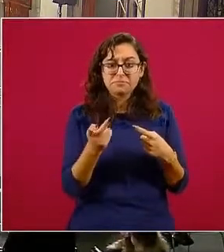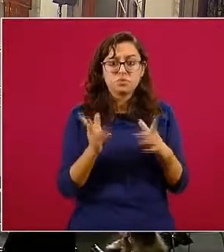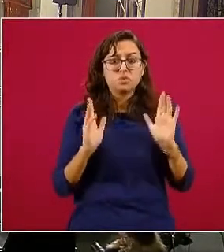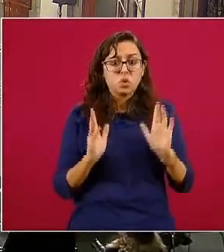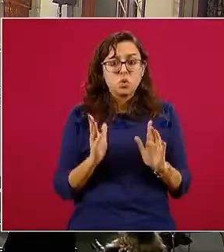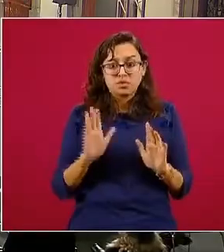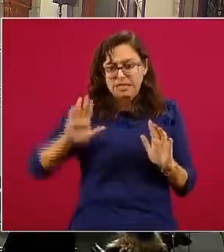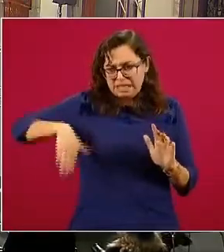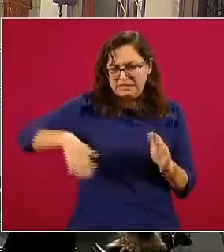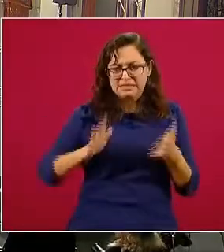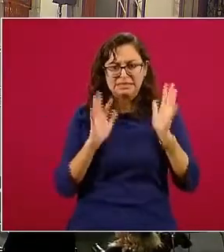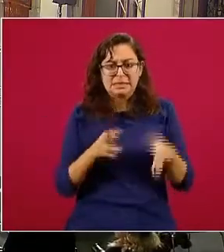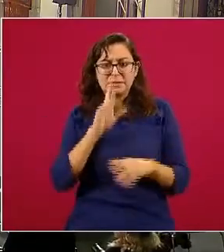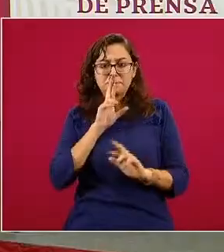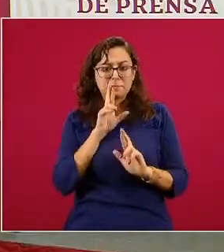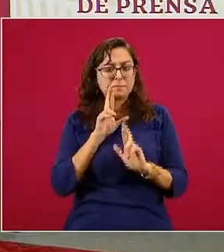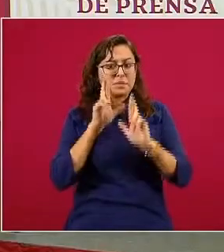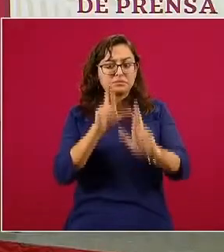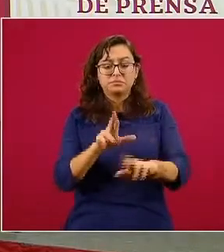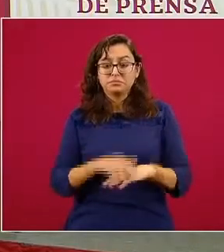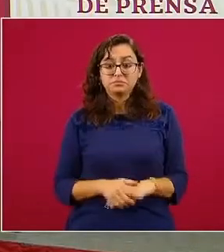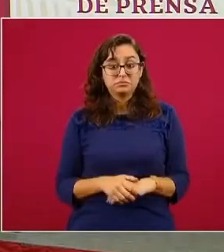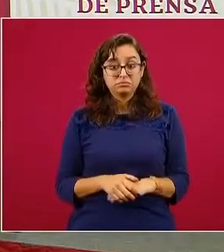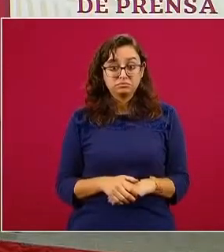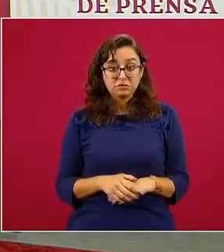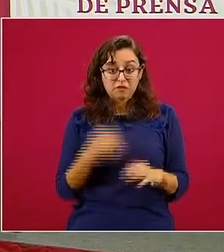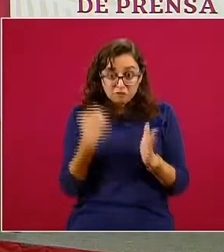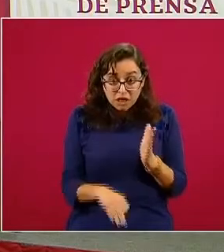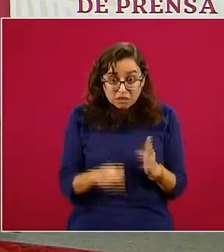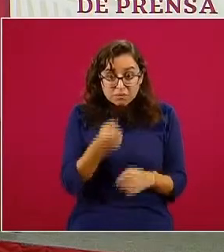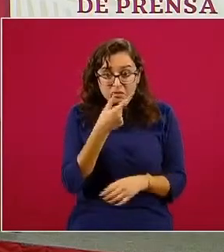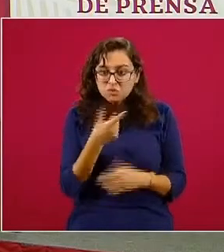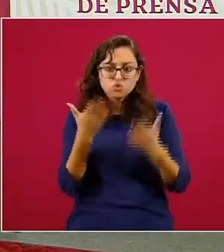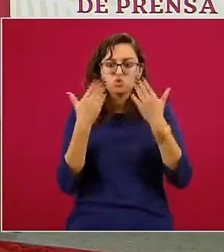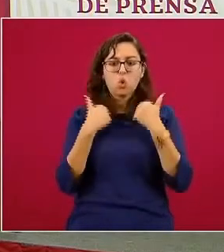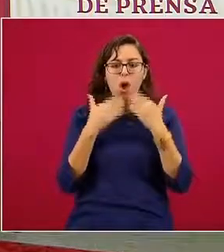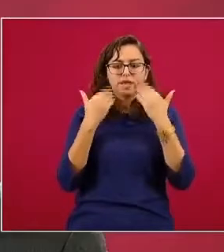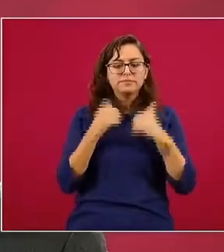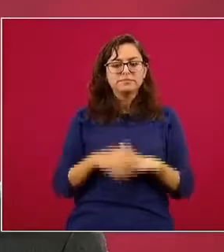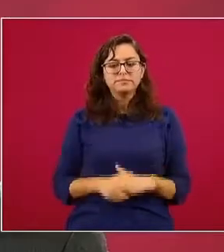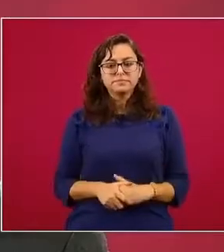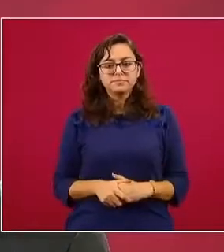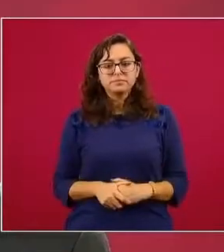va a haber desabastecimiento y hace rato dije no va a haber desabastecimiento.